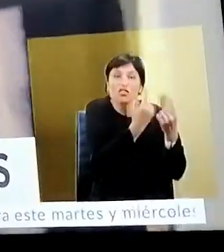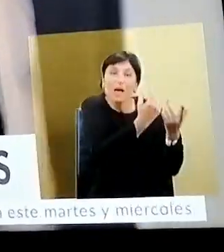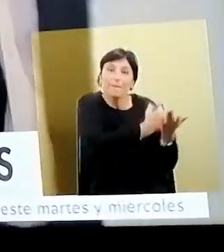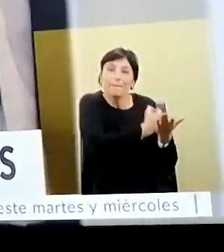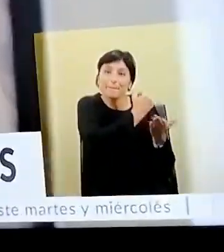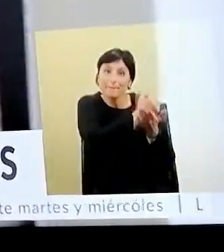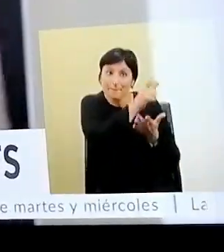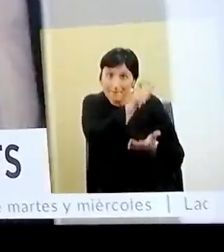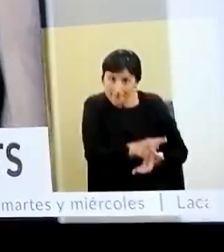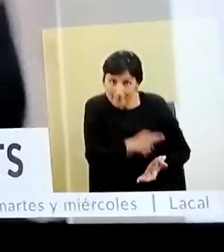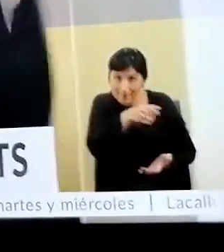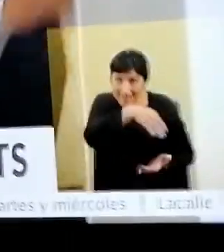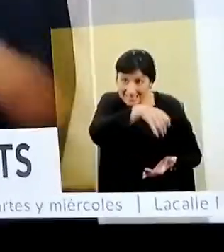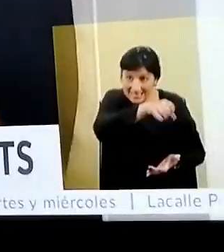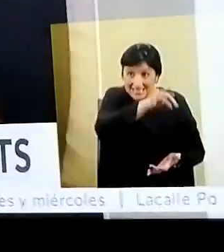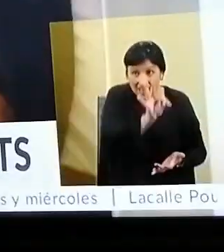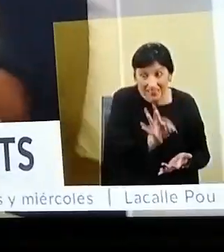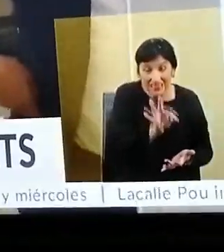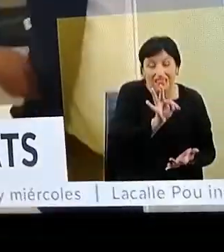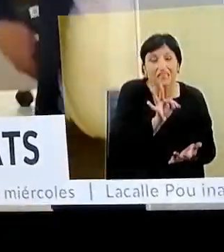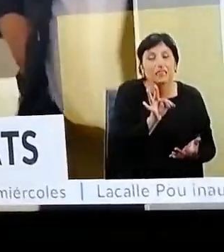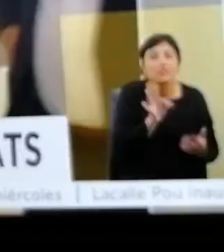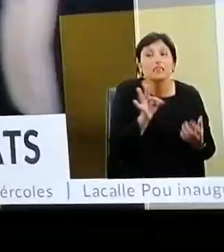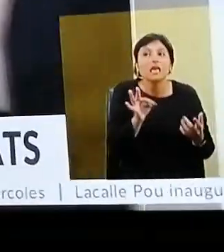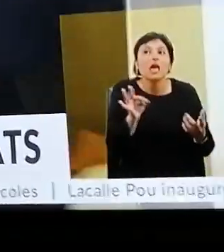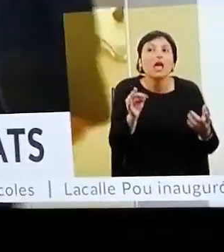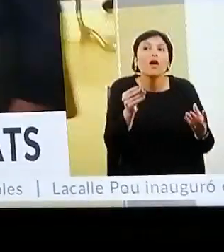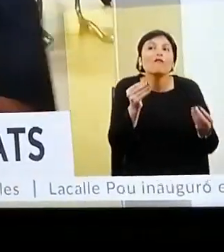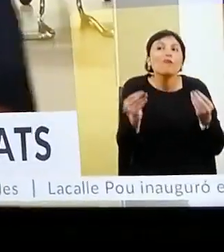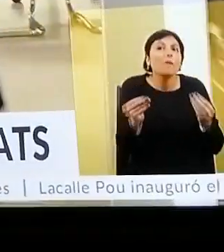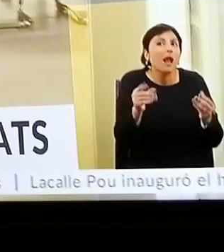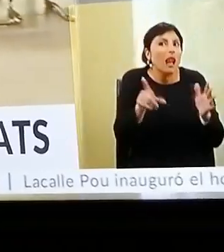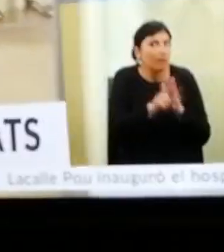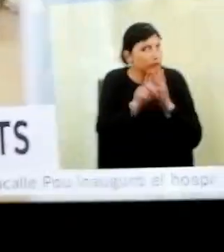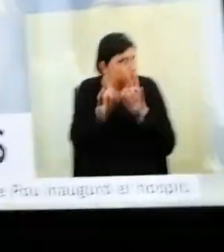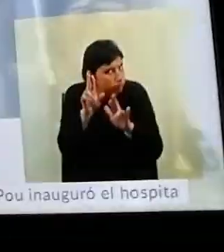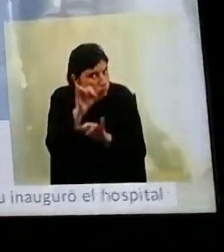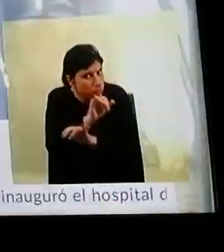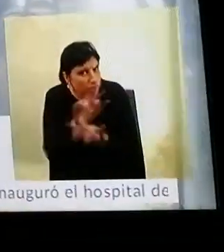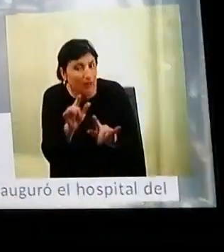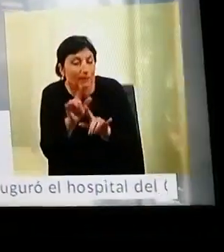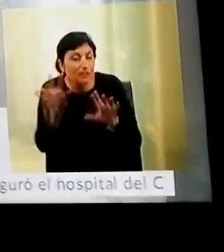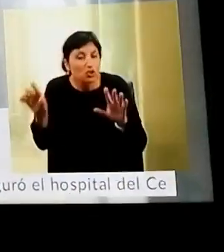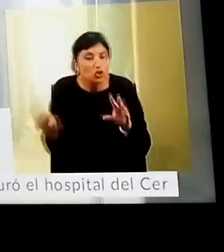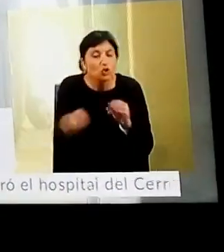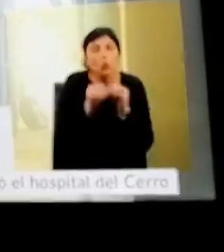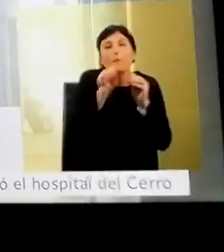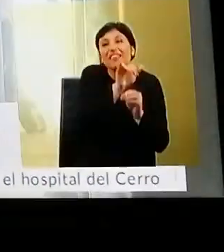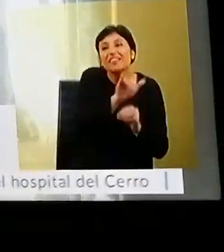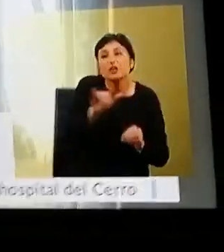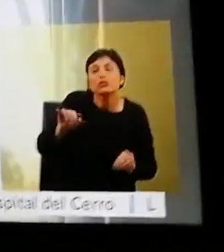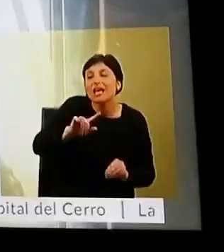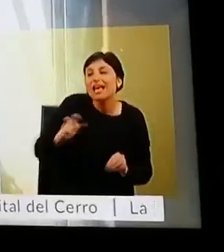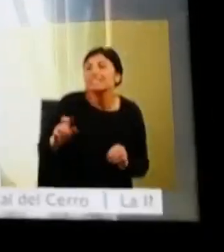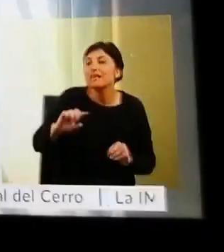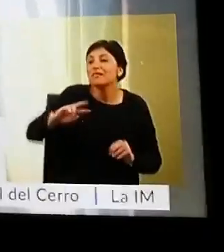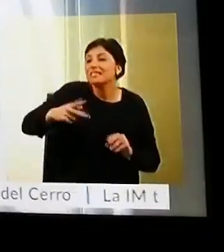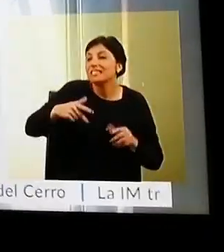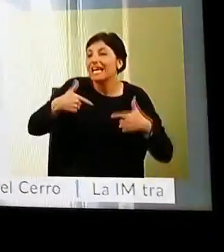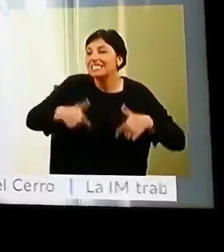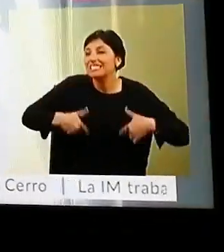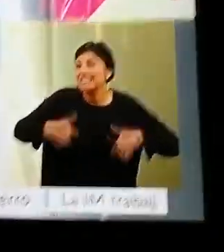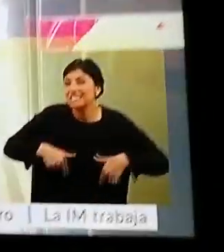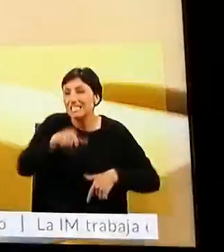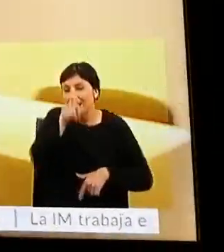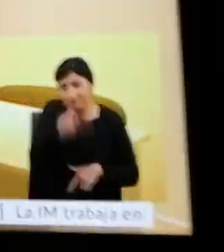ex vicecanciller. Carolina H. señaló que se habrían intentado ocultar las comunicaciones vía WhatsApp que mantuvo